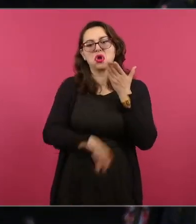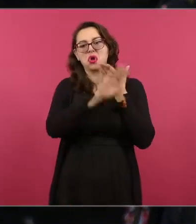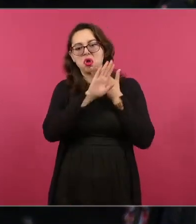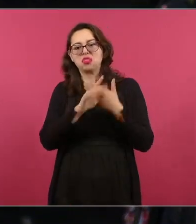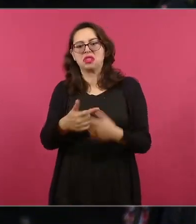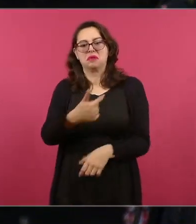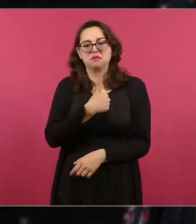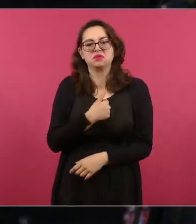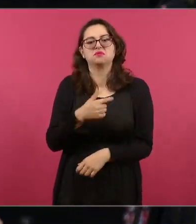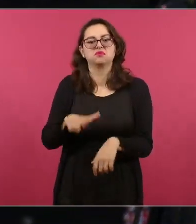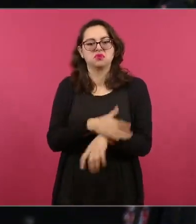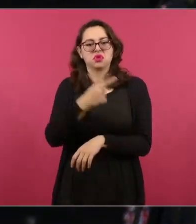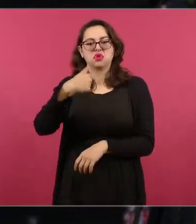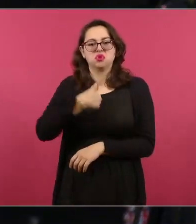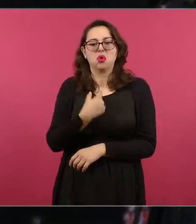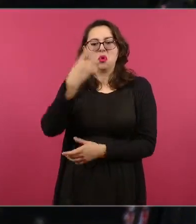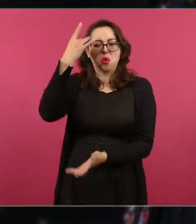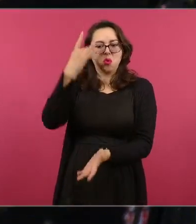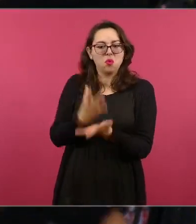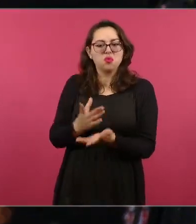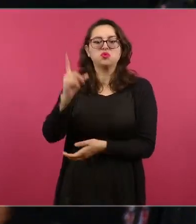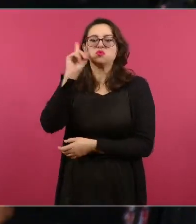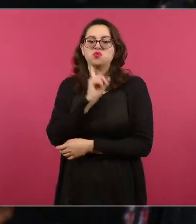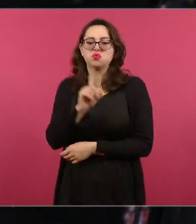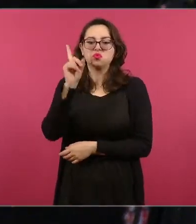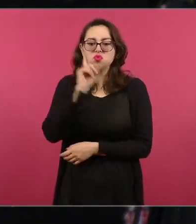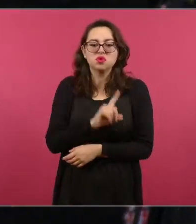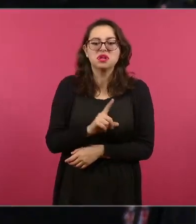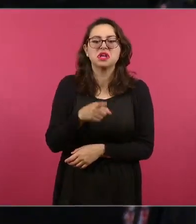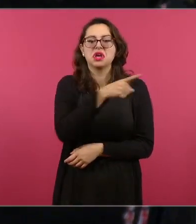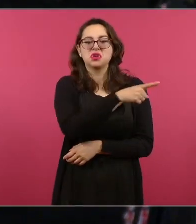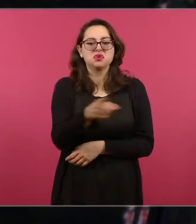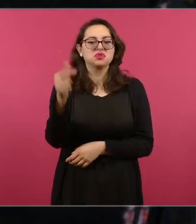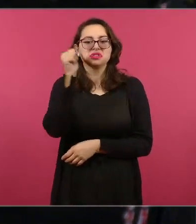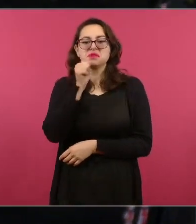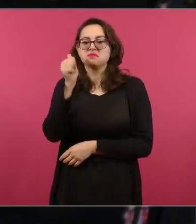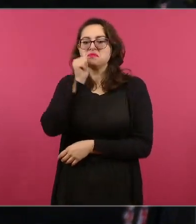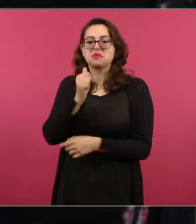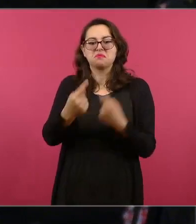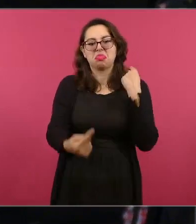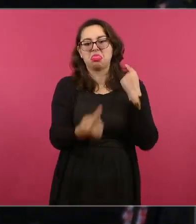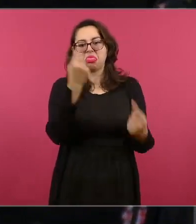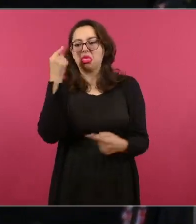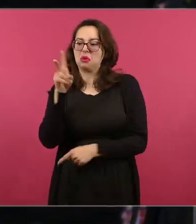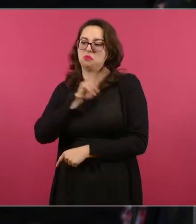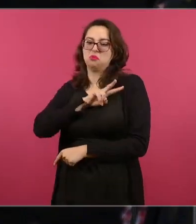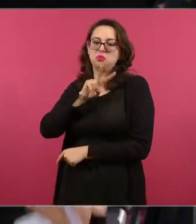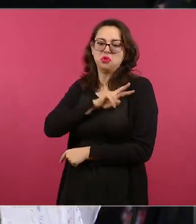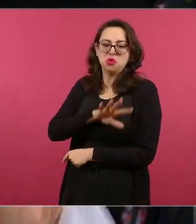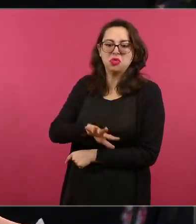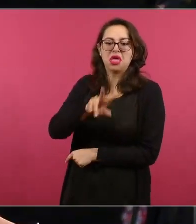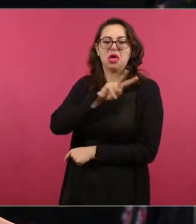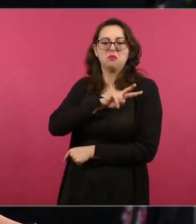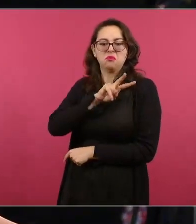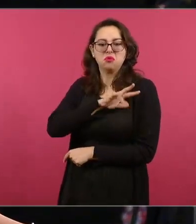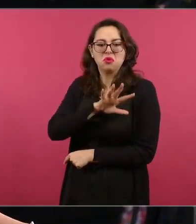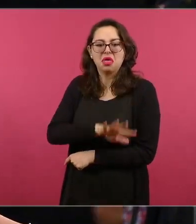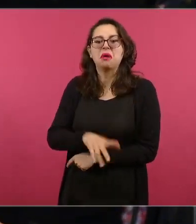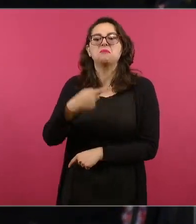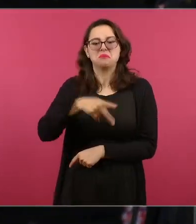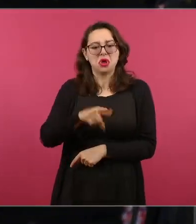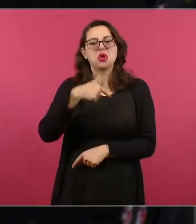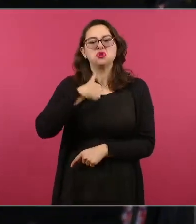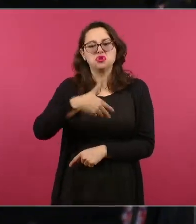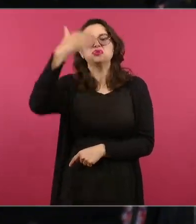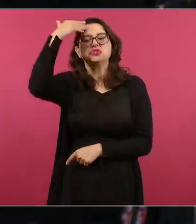palabras, pero yo sé que desgraciadamente de cuando ellos estaban ahí y Maloba como gobernador, se vendieron las plazas